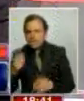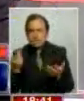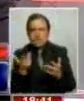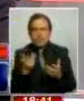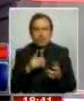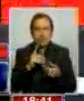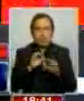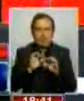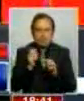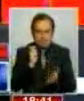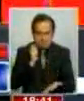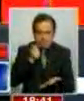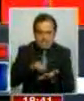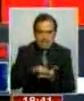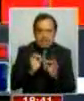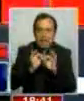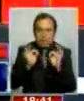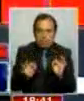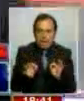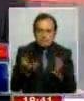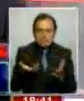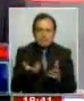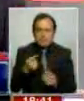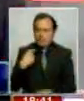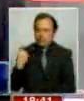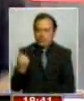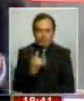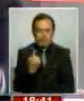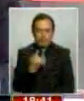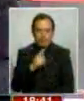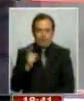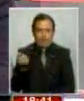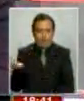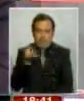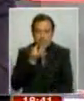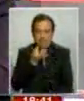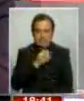en educación no para aportar el dinero. No es lo que la inmensa mayoría nos dice.